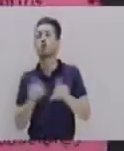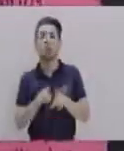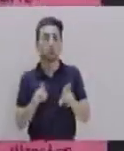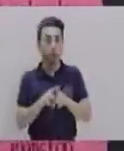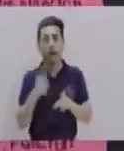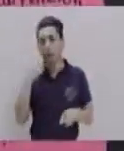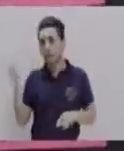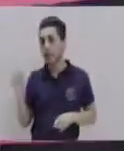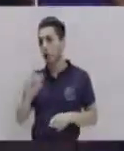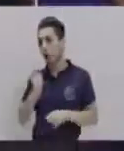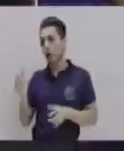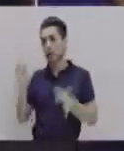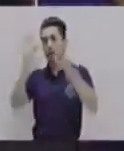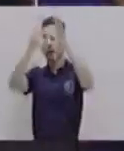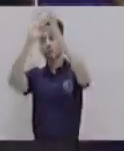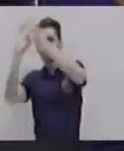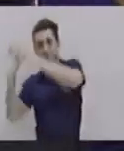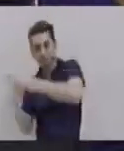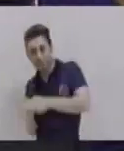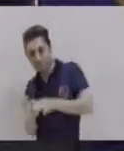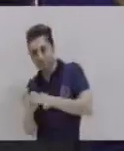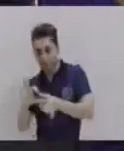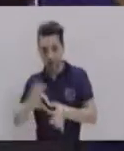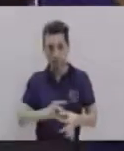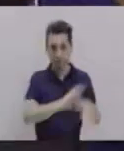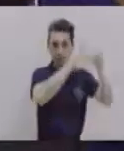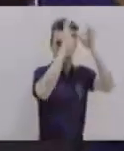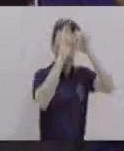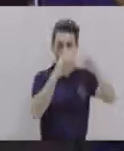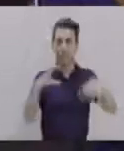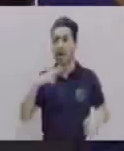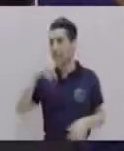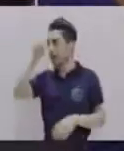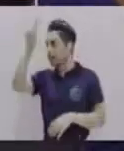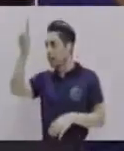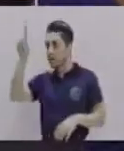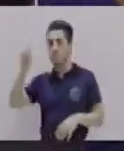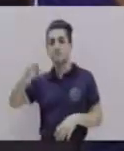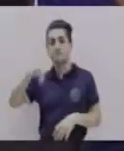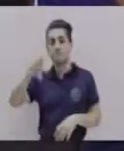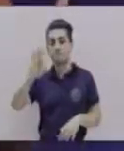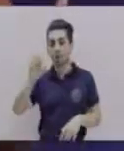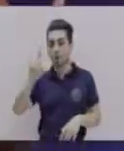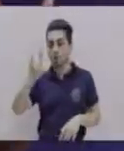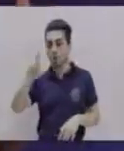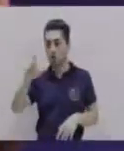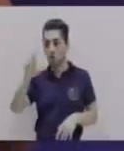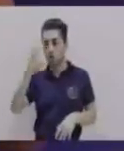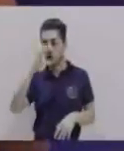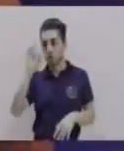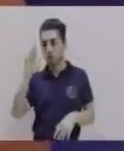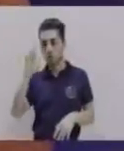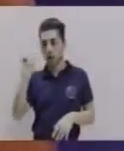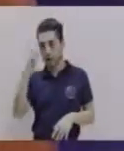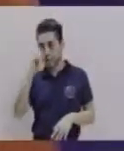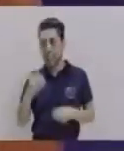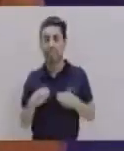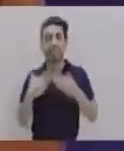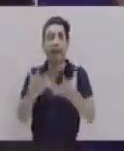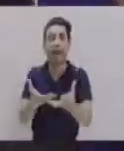estábamos viendo en esta otra cadena alimenticia. Hay productores, que son los que producen alimentos,